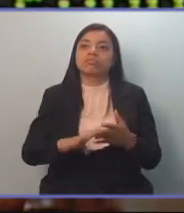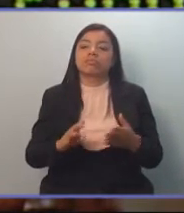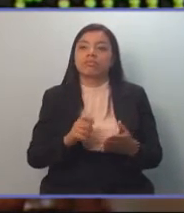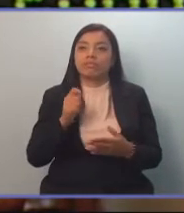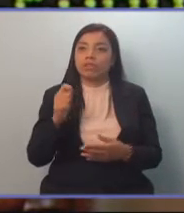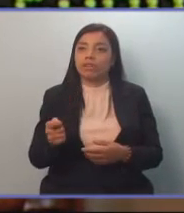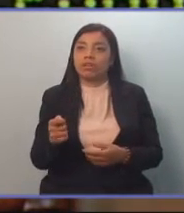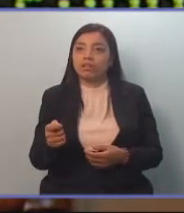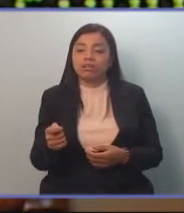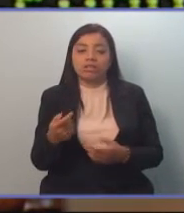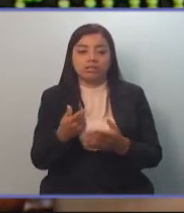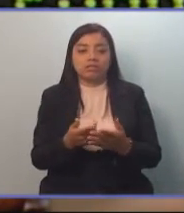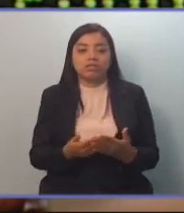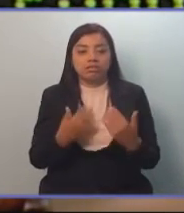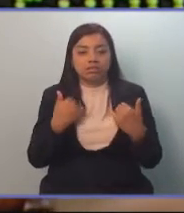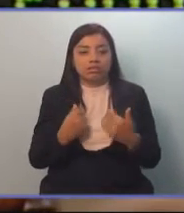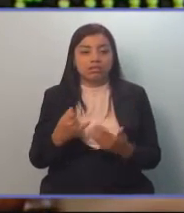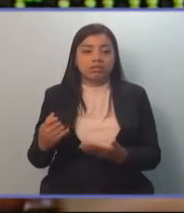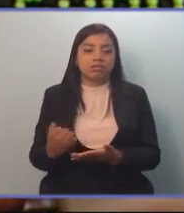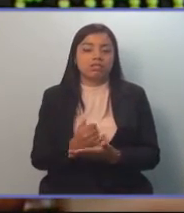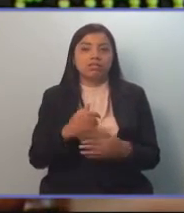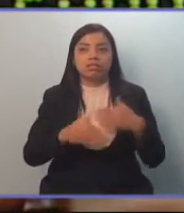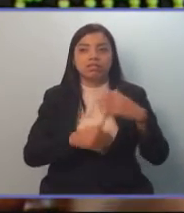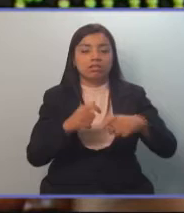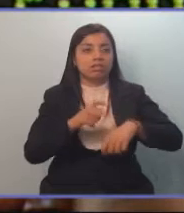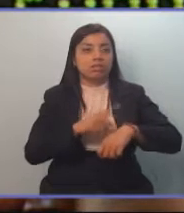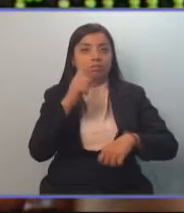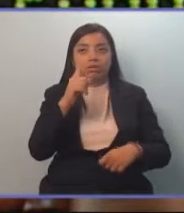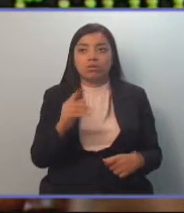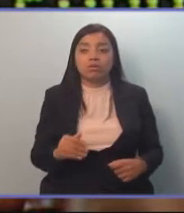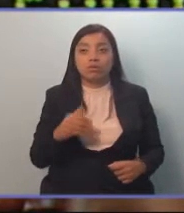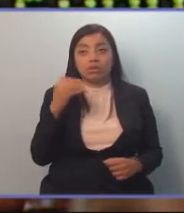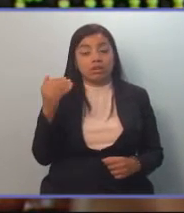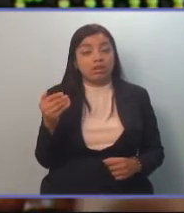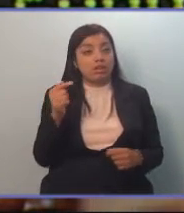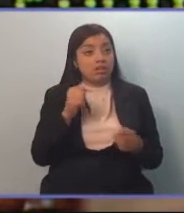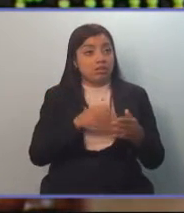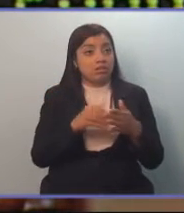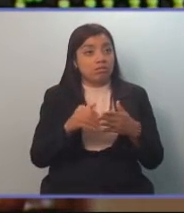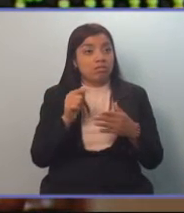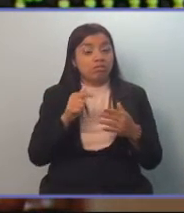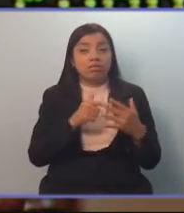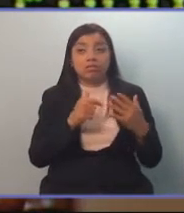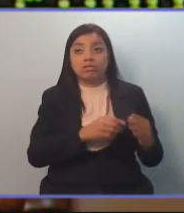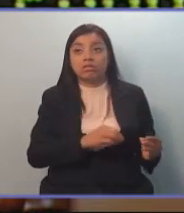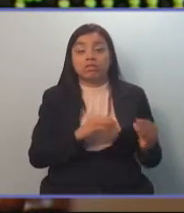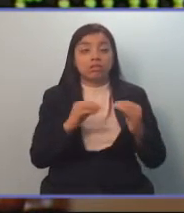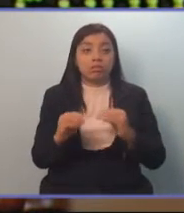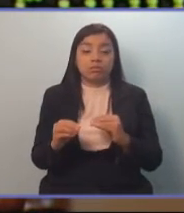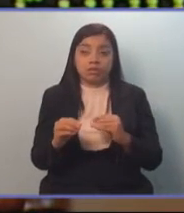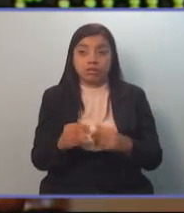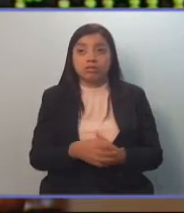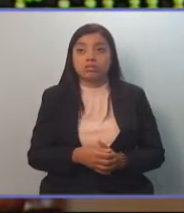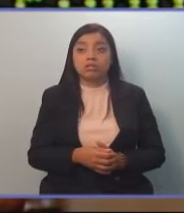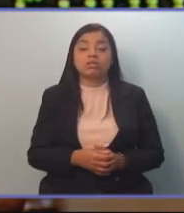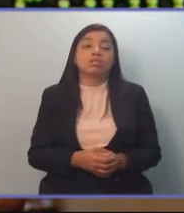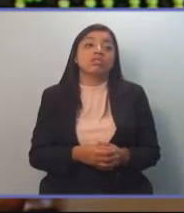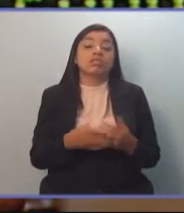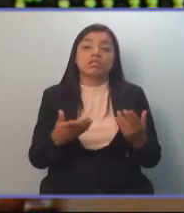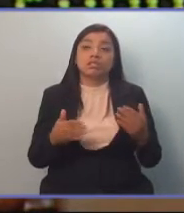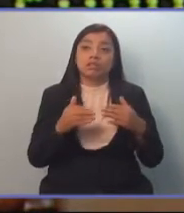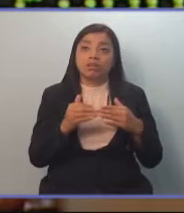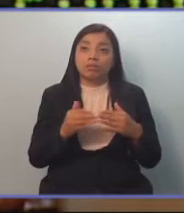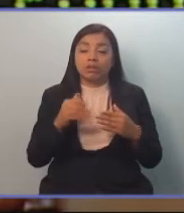los derechos fiscales durante el plazo de 1 año, contados a partir de la vigencia del presente decreto. Asimismo,